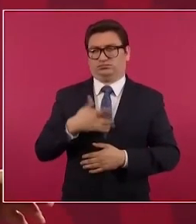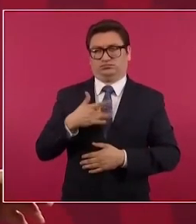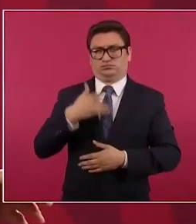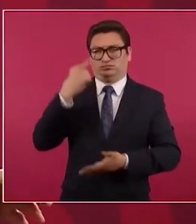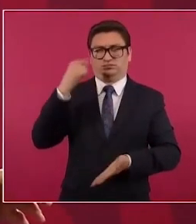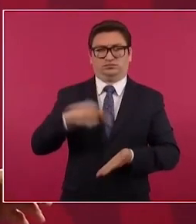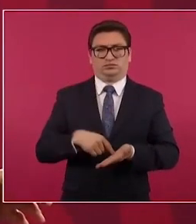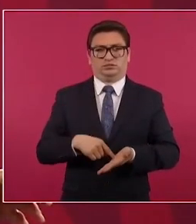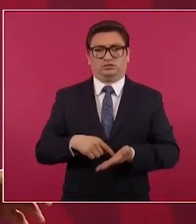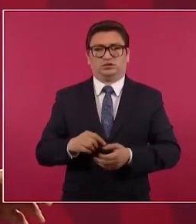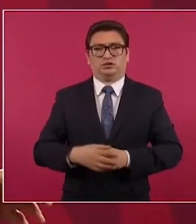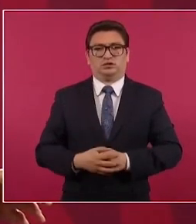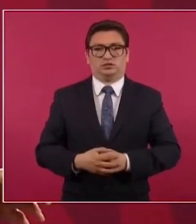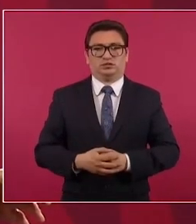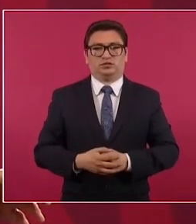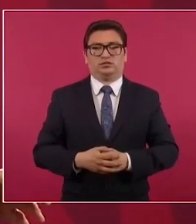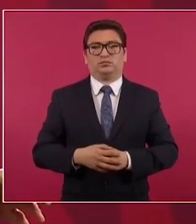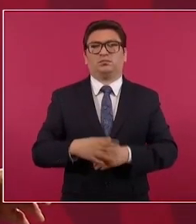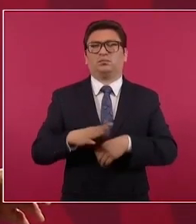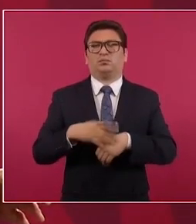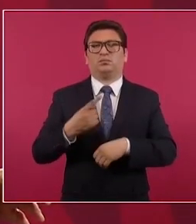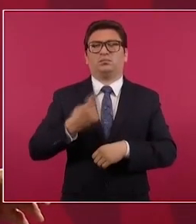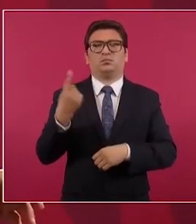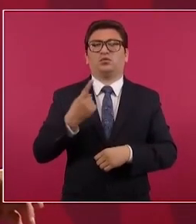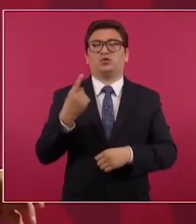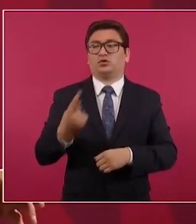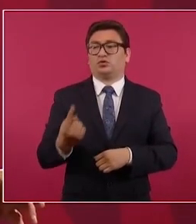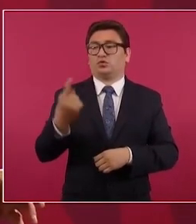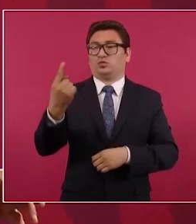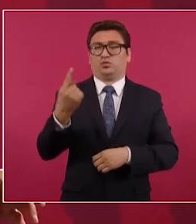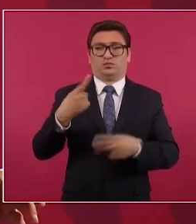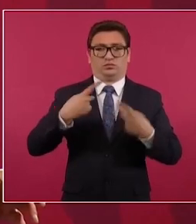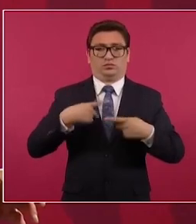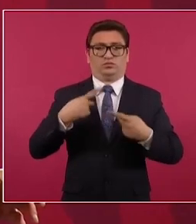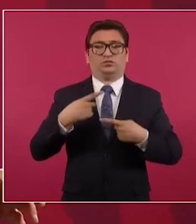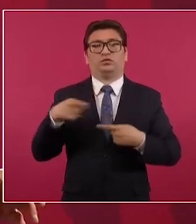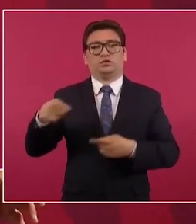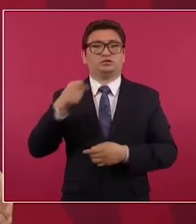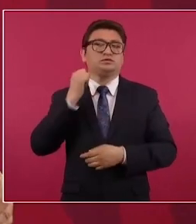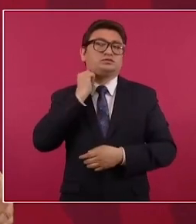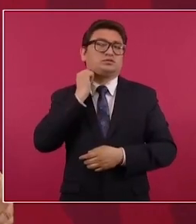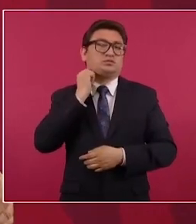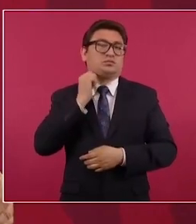porque puede un legislador